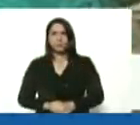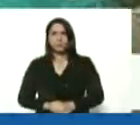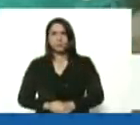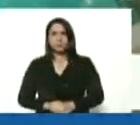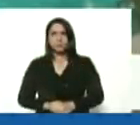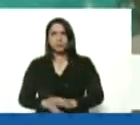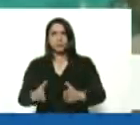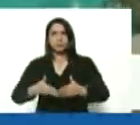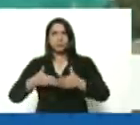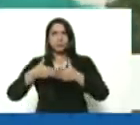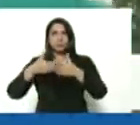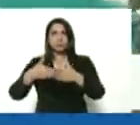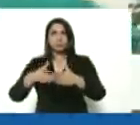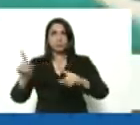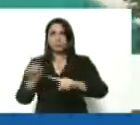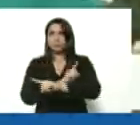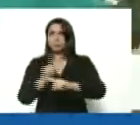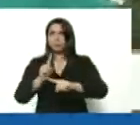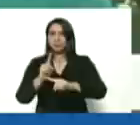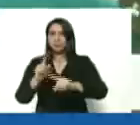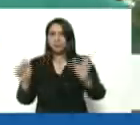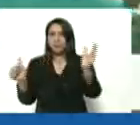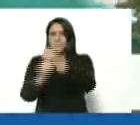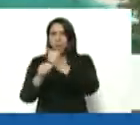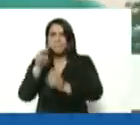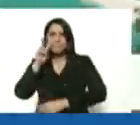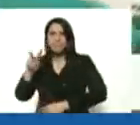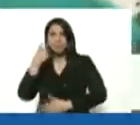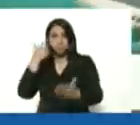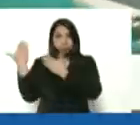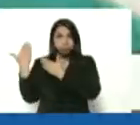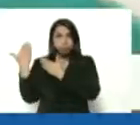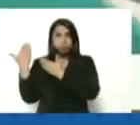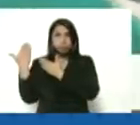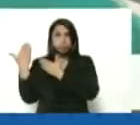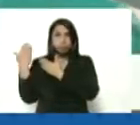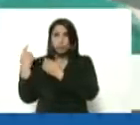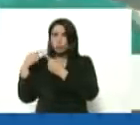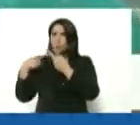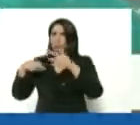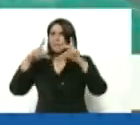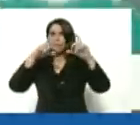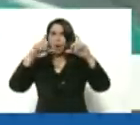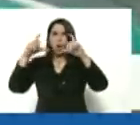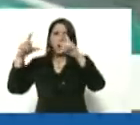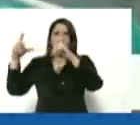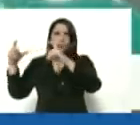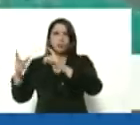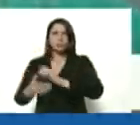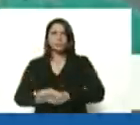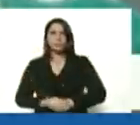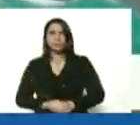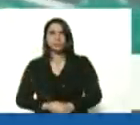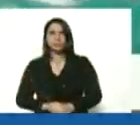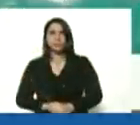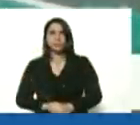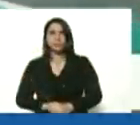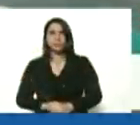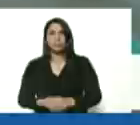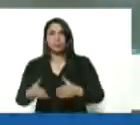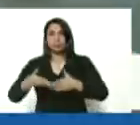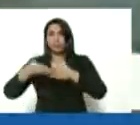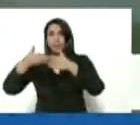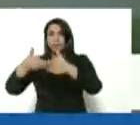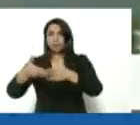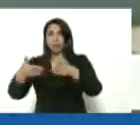La embarcación fue inmediatamente avistada, como ustedes pueden ver en múltiples fotos e imágenes. La embarcación fue